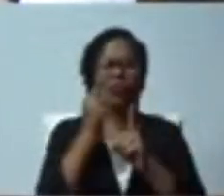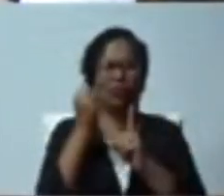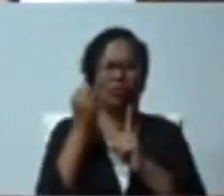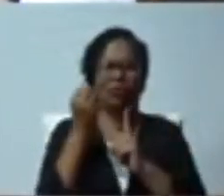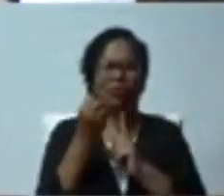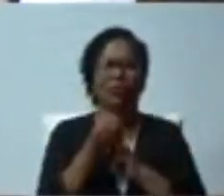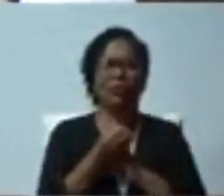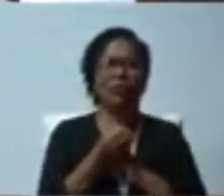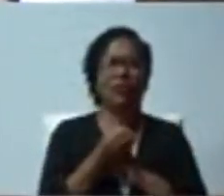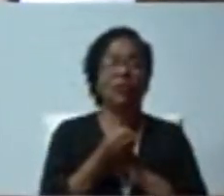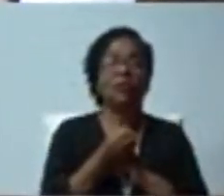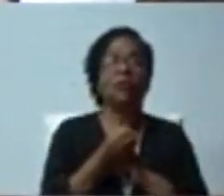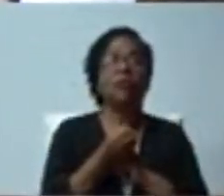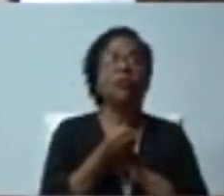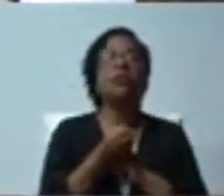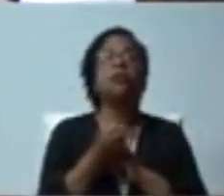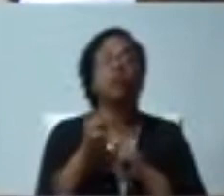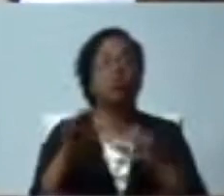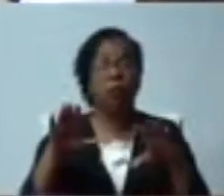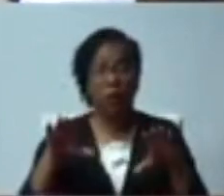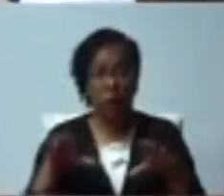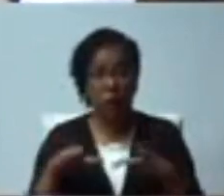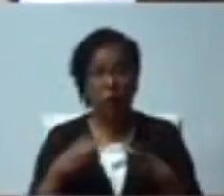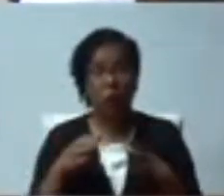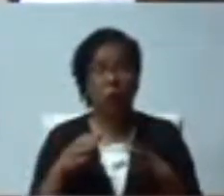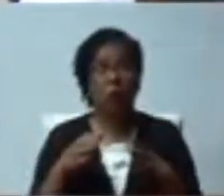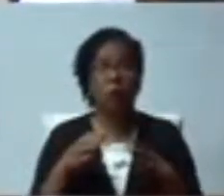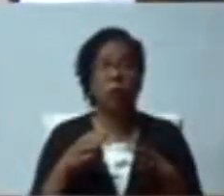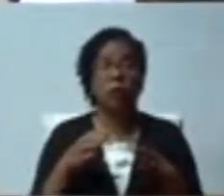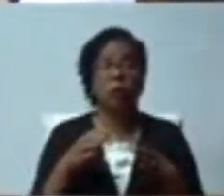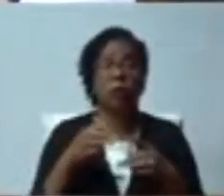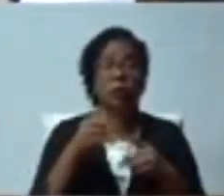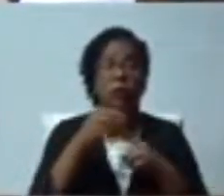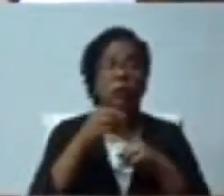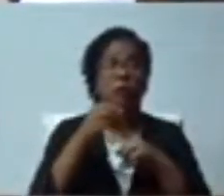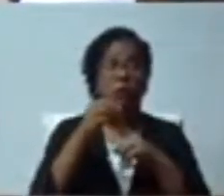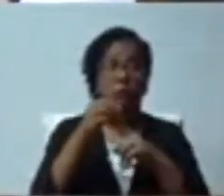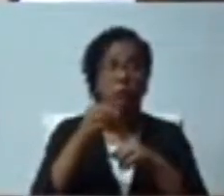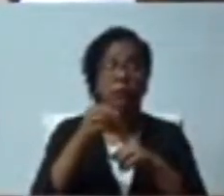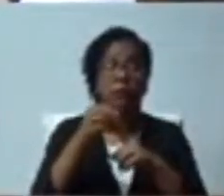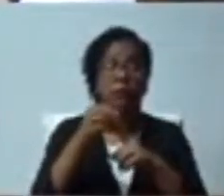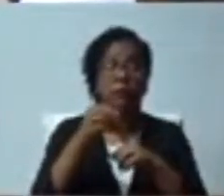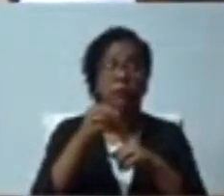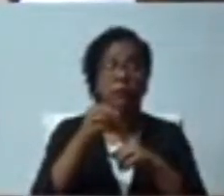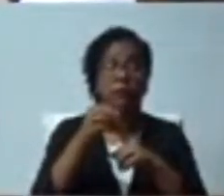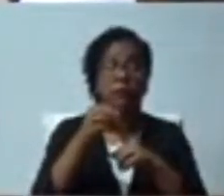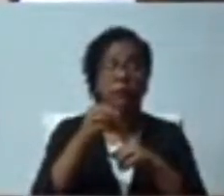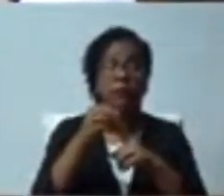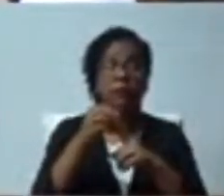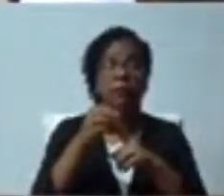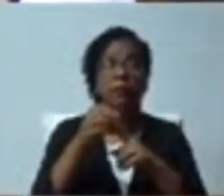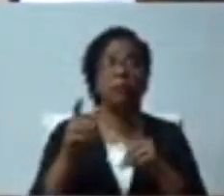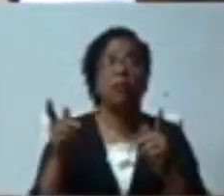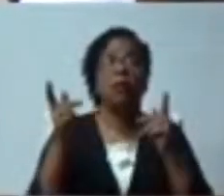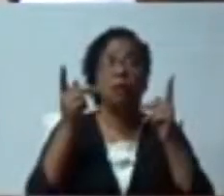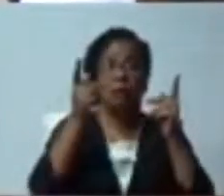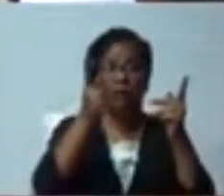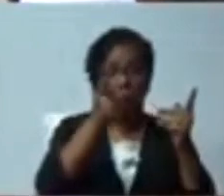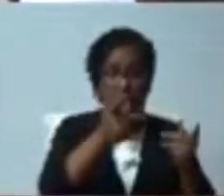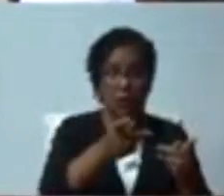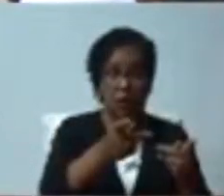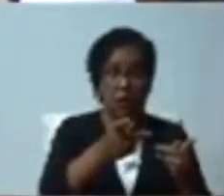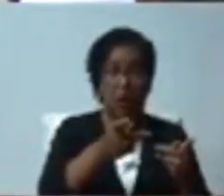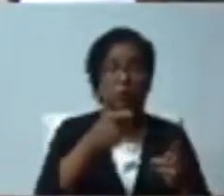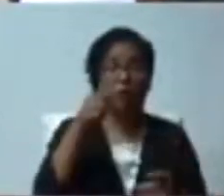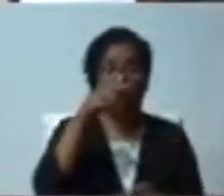no recuerdo cuántos fuimos, pero fuimos una gran cantidad, estuvimos en el Luperón, en la Bahía de